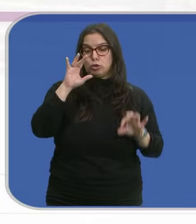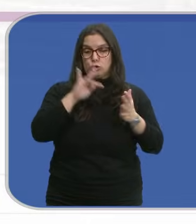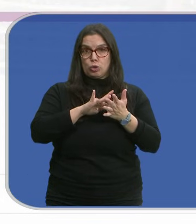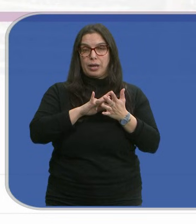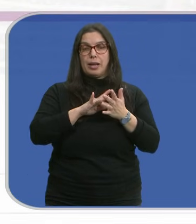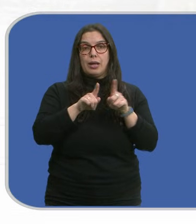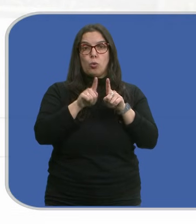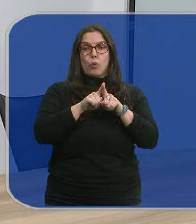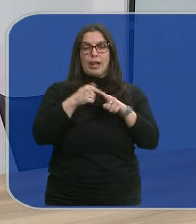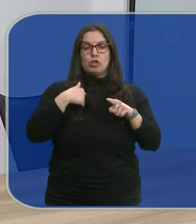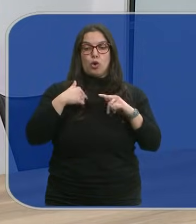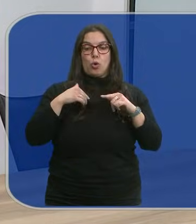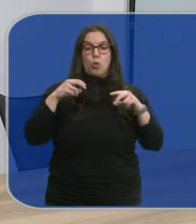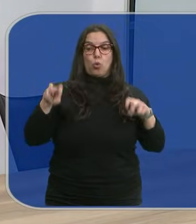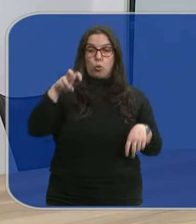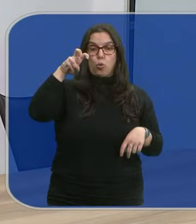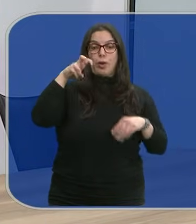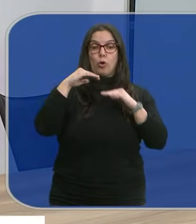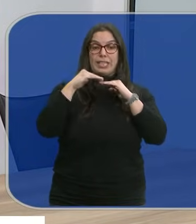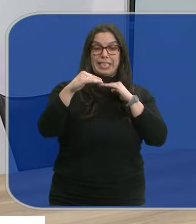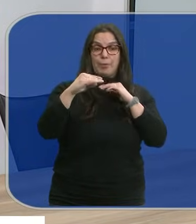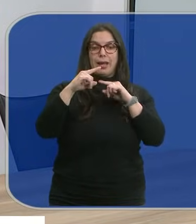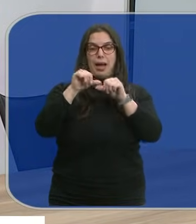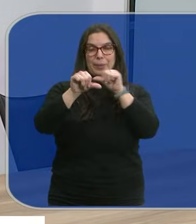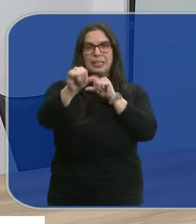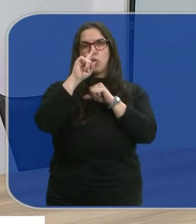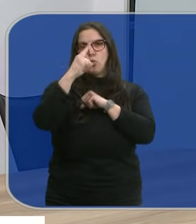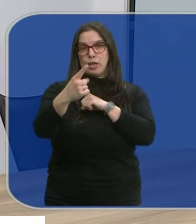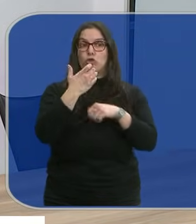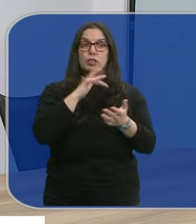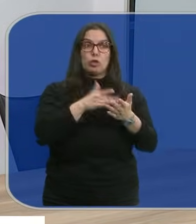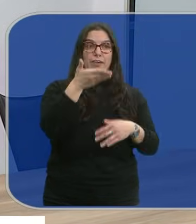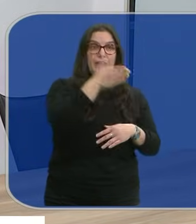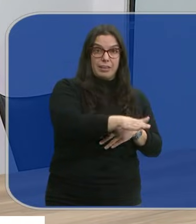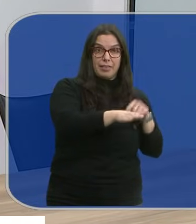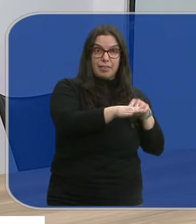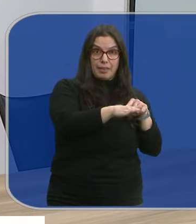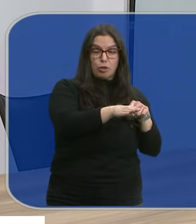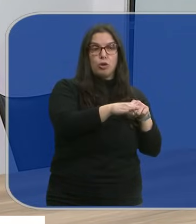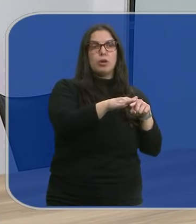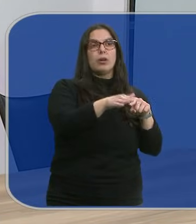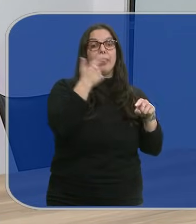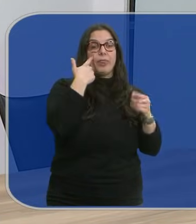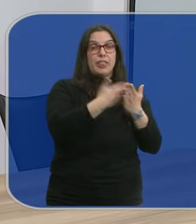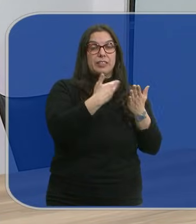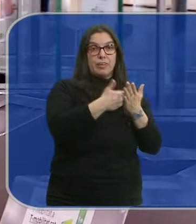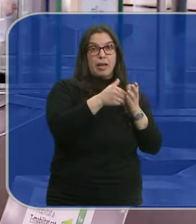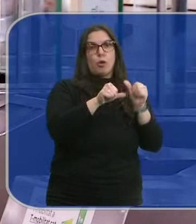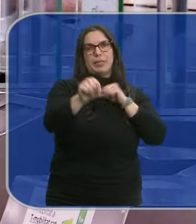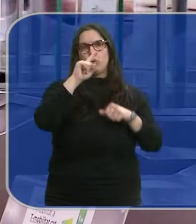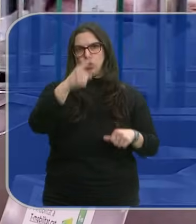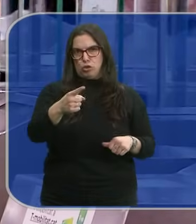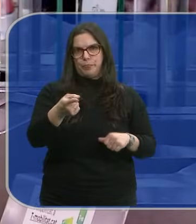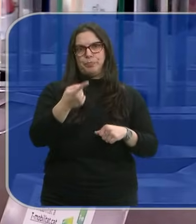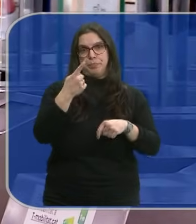la estabilización de las lesiones, es decir, desde la curación de la persona lesionada. En el caso del fallecimiento, desde el momento en que se certifica el fallecimiento de la